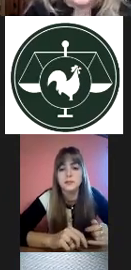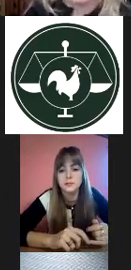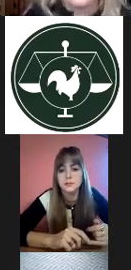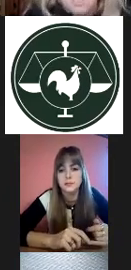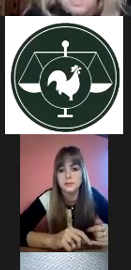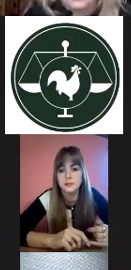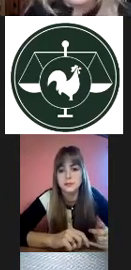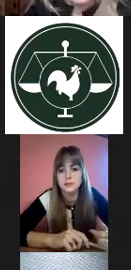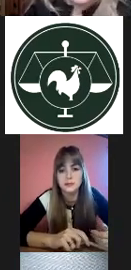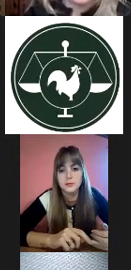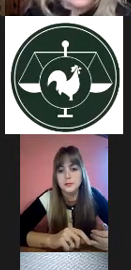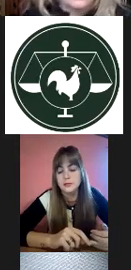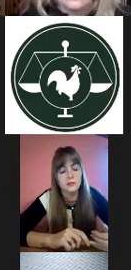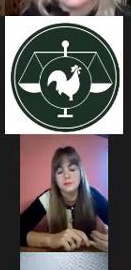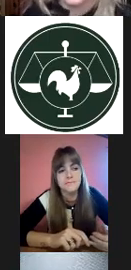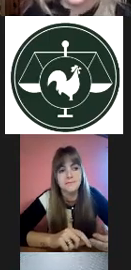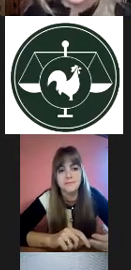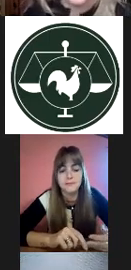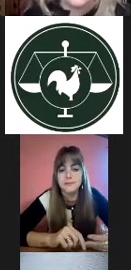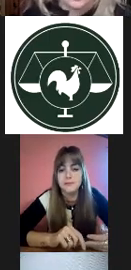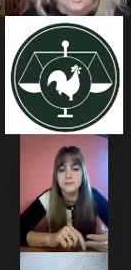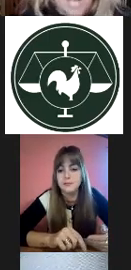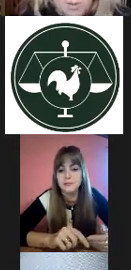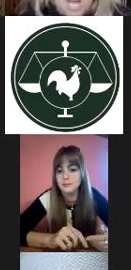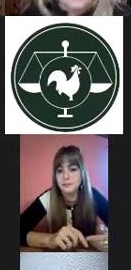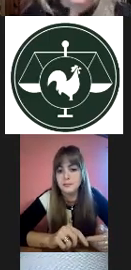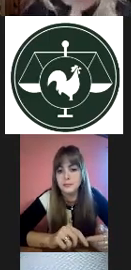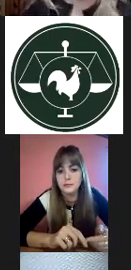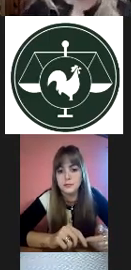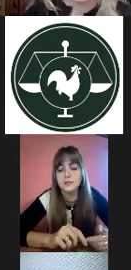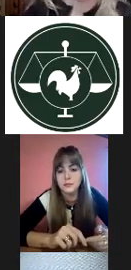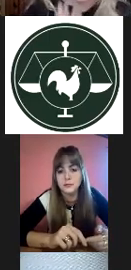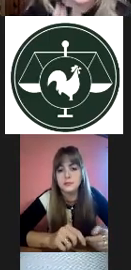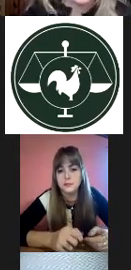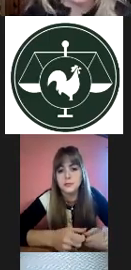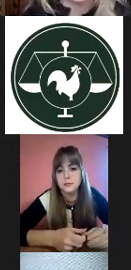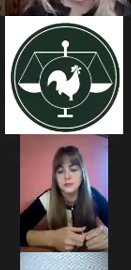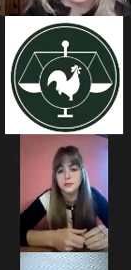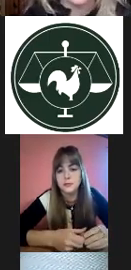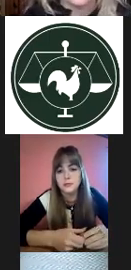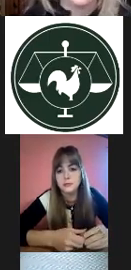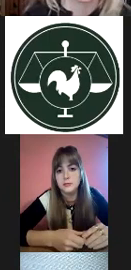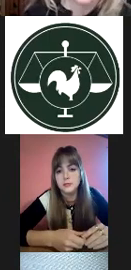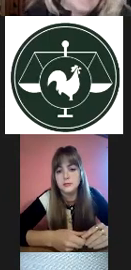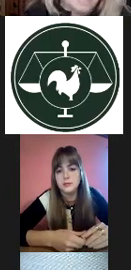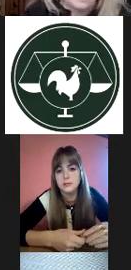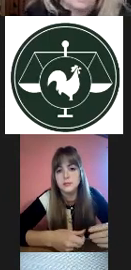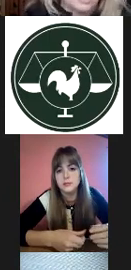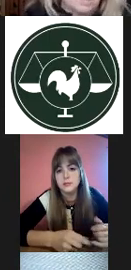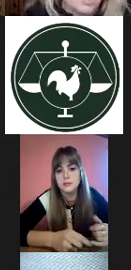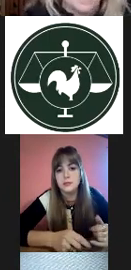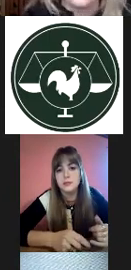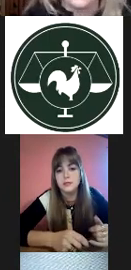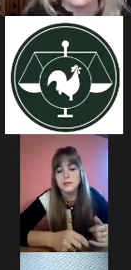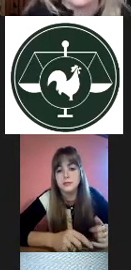esto es lamentable. Después apareció también en San Fernando un cachorro con rabia. Con lo cual, lo que ya veníamos diciendo desde la Red de